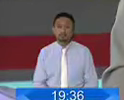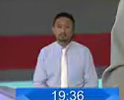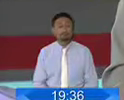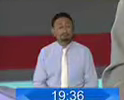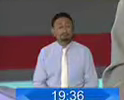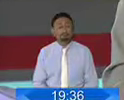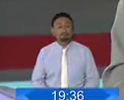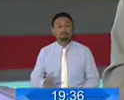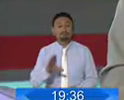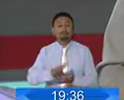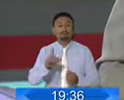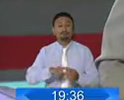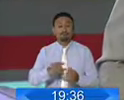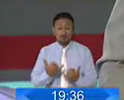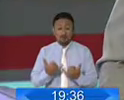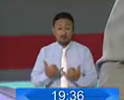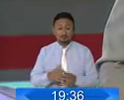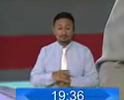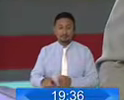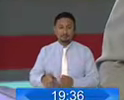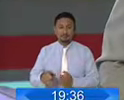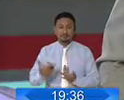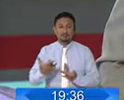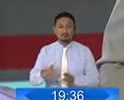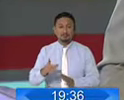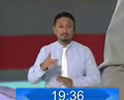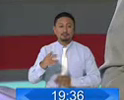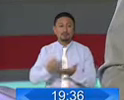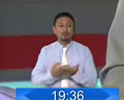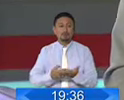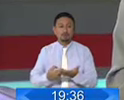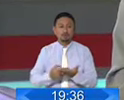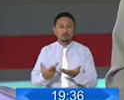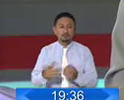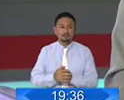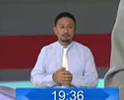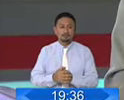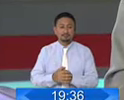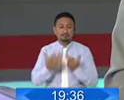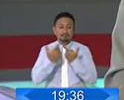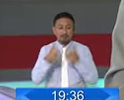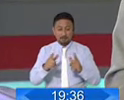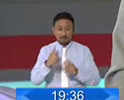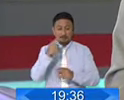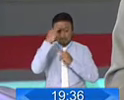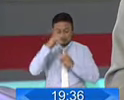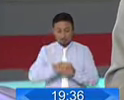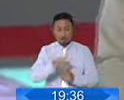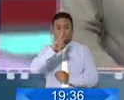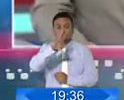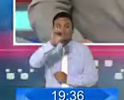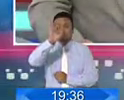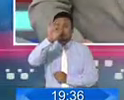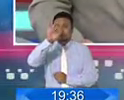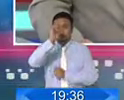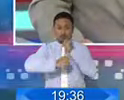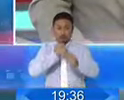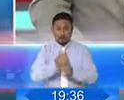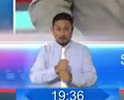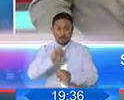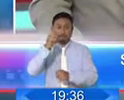El Centro Histórico de Quito es el escenario de la velada libertaria en honor a los 208 años del primer grito de la independencia. Allí